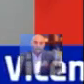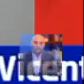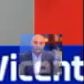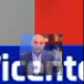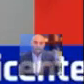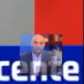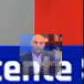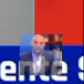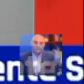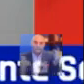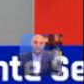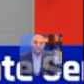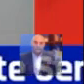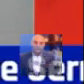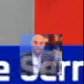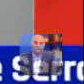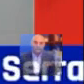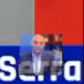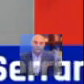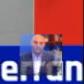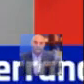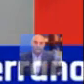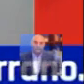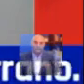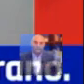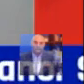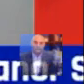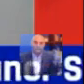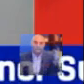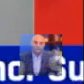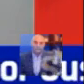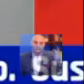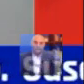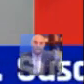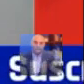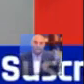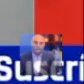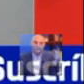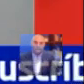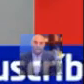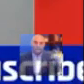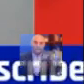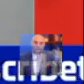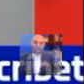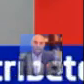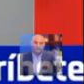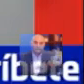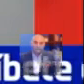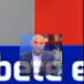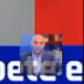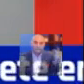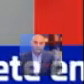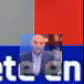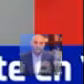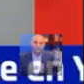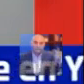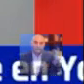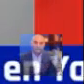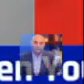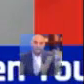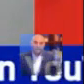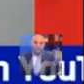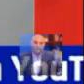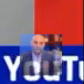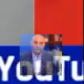los jóvenes, estando solamente al servicio de esos capitales rapaces y asesinos. Ya